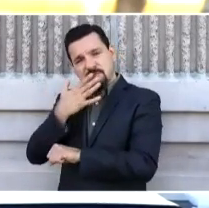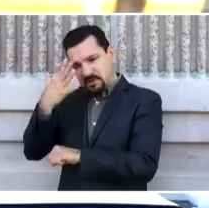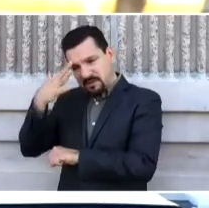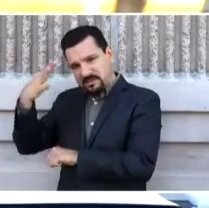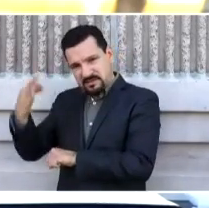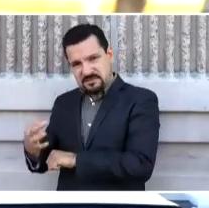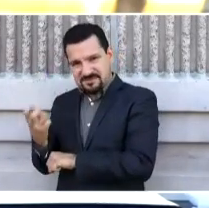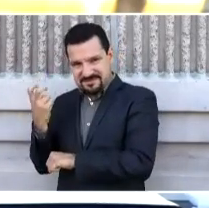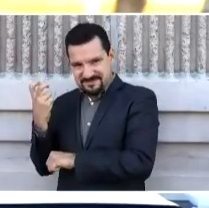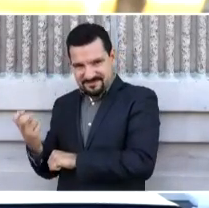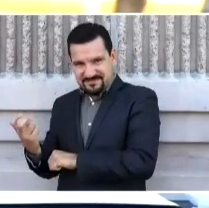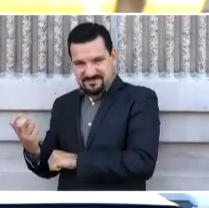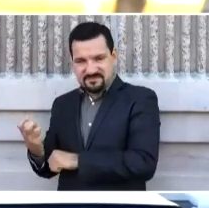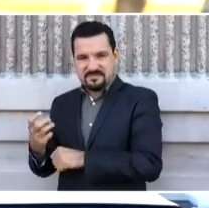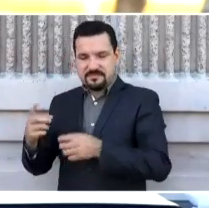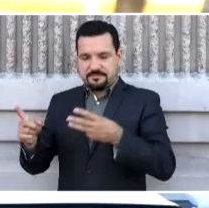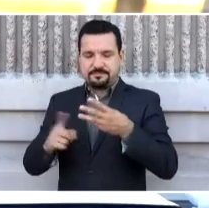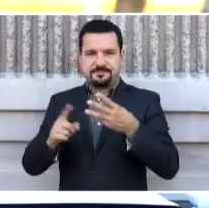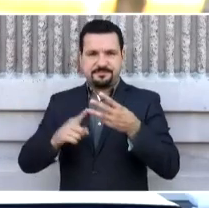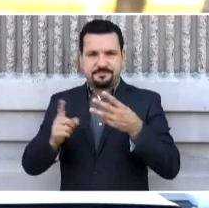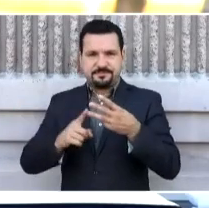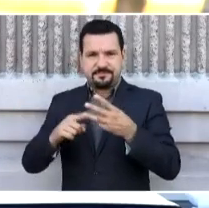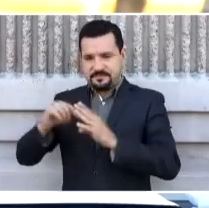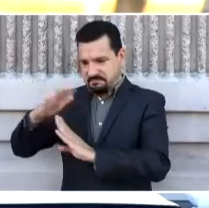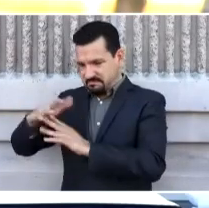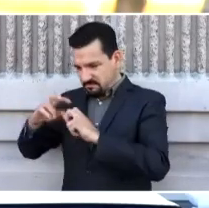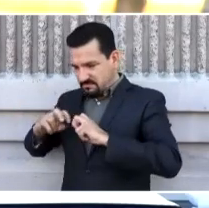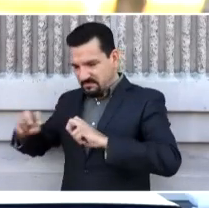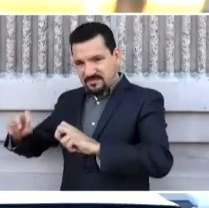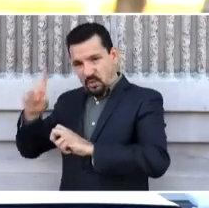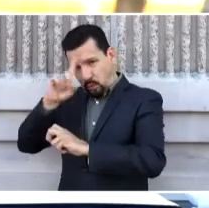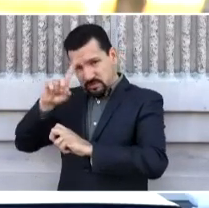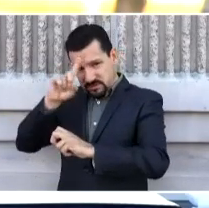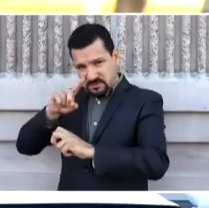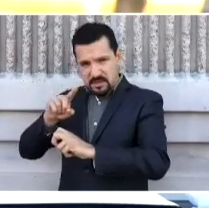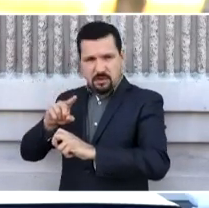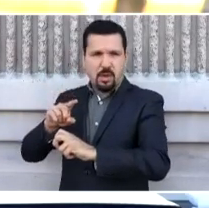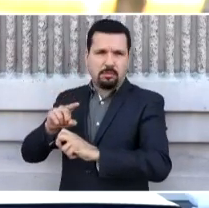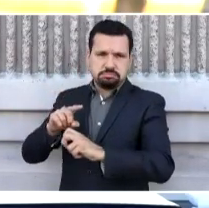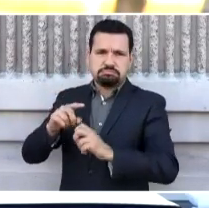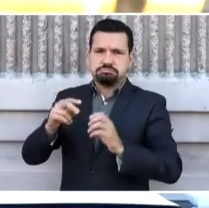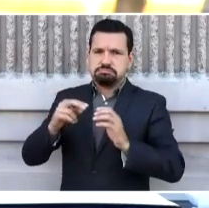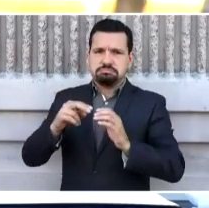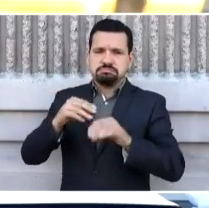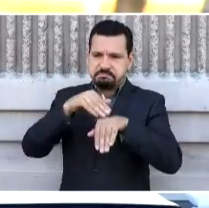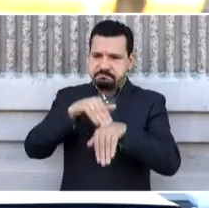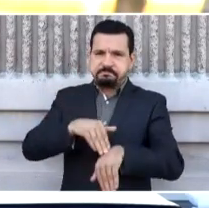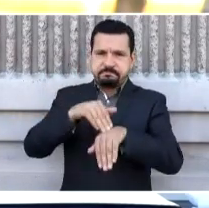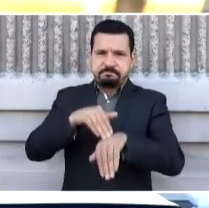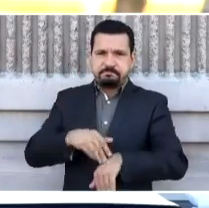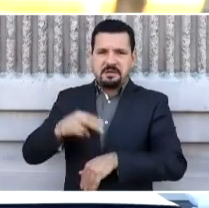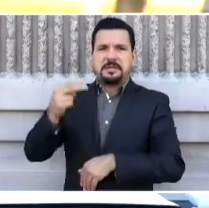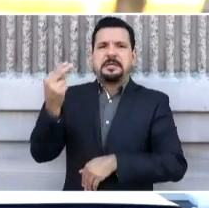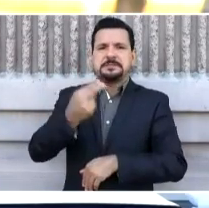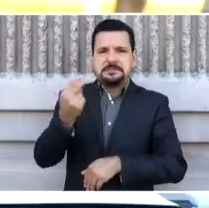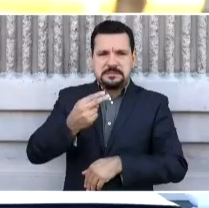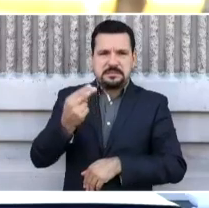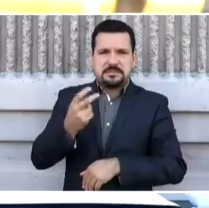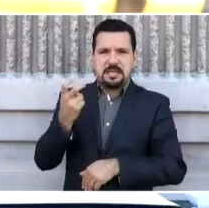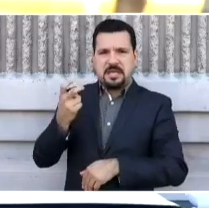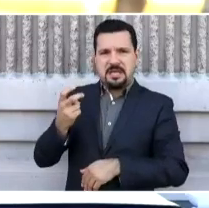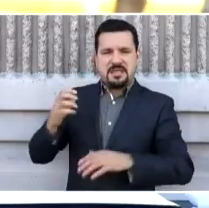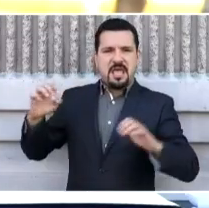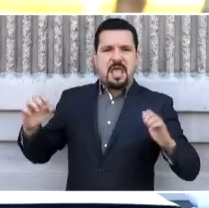Y tercero, ha seguido las recomendaciones y necesidades que se han establecido en la declaratoria